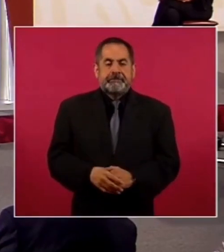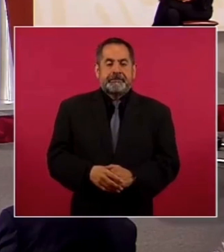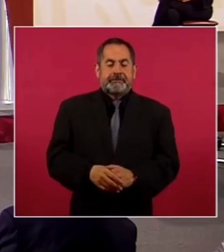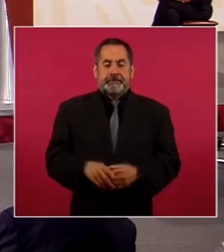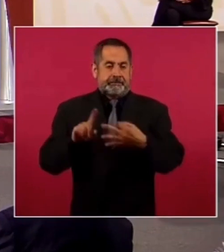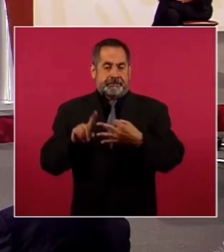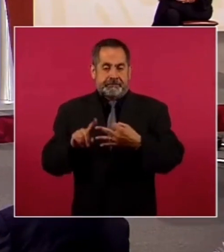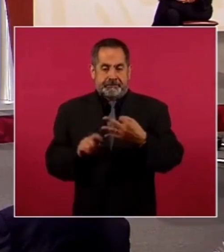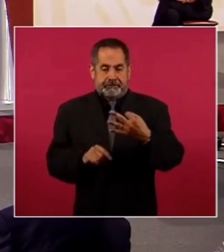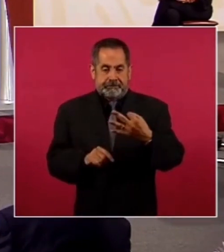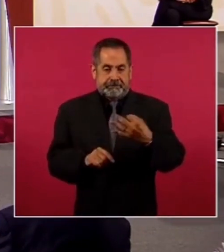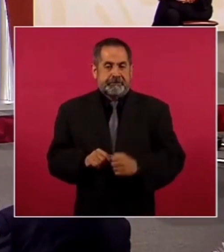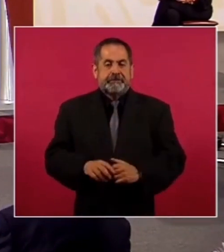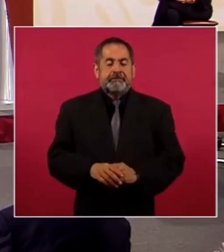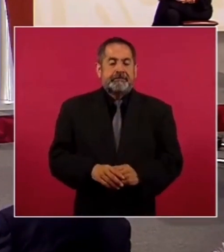Tres,